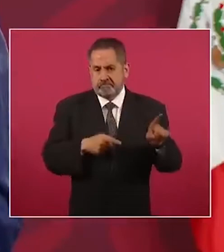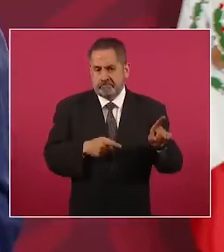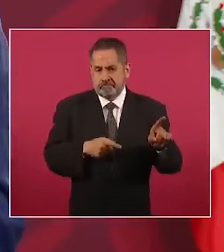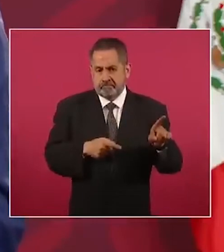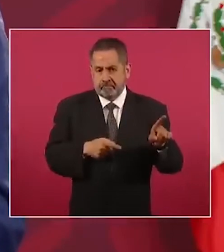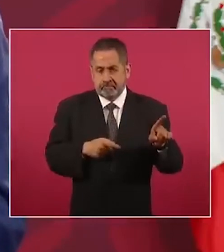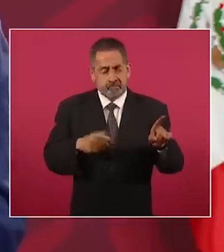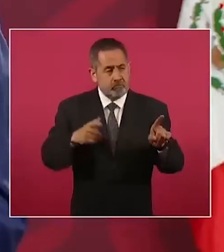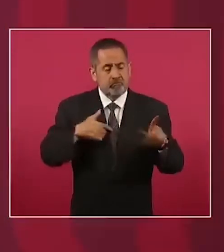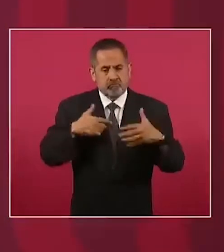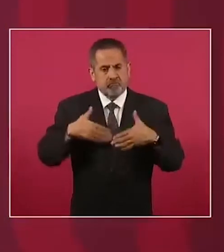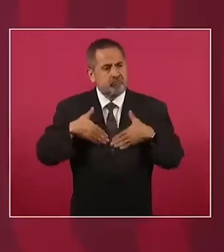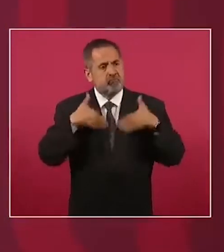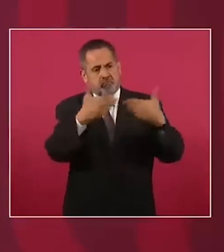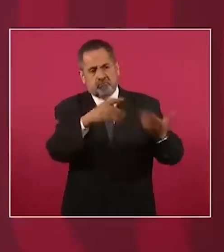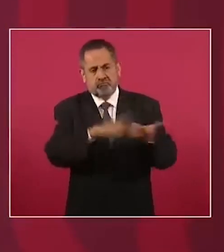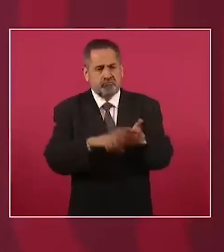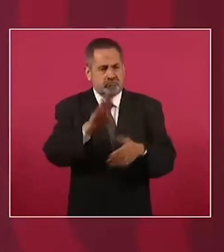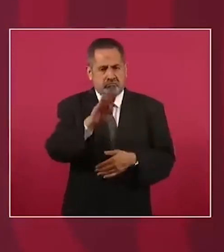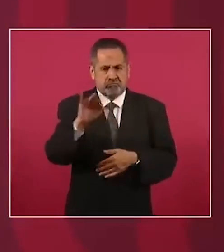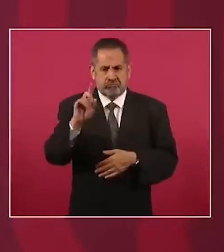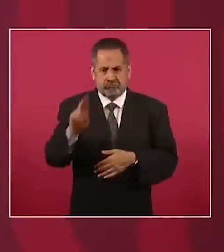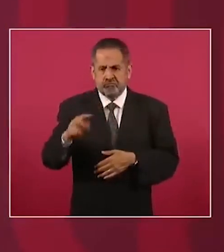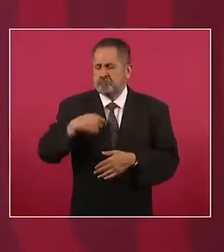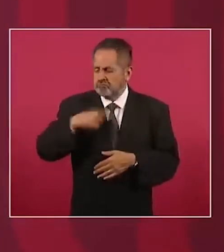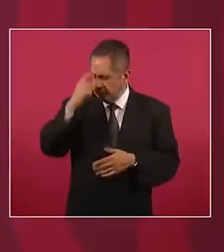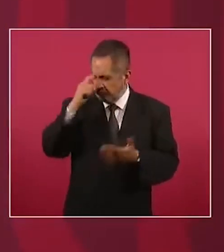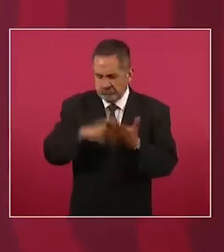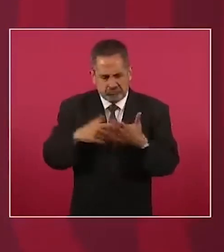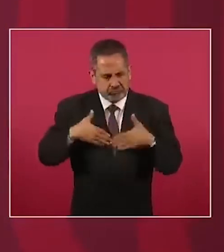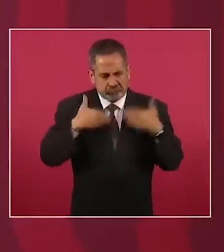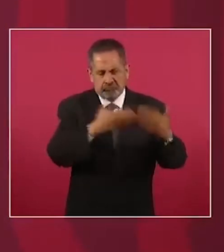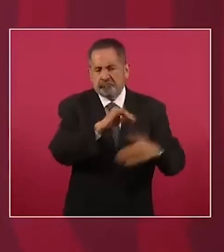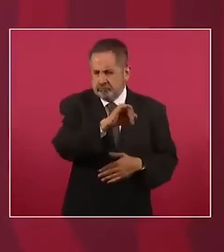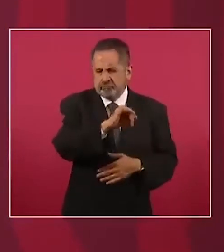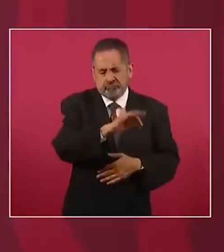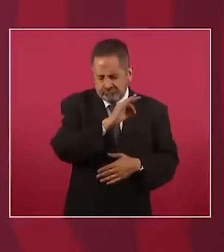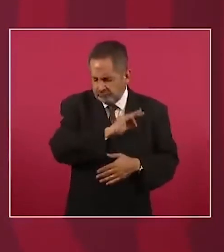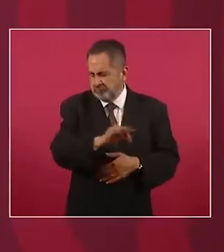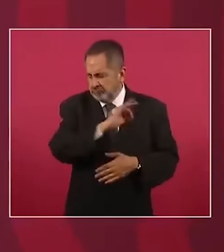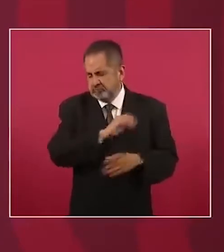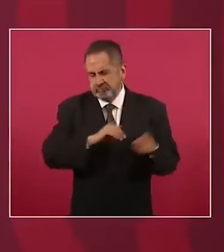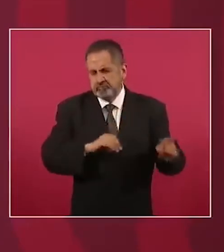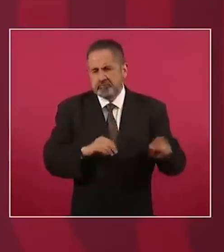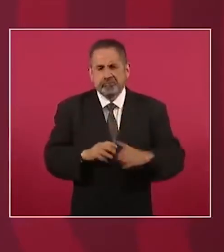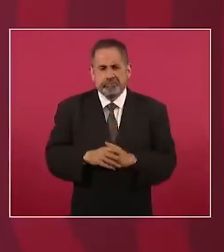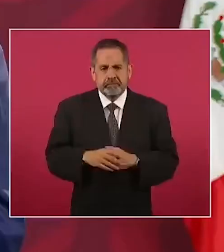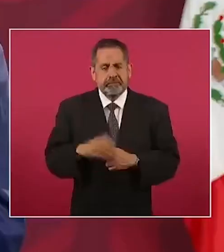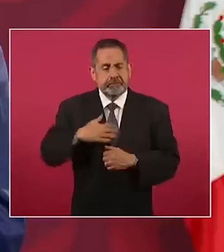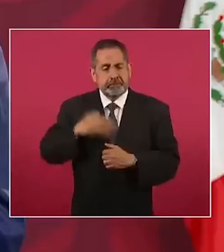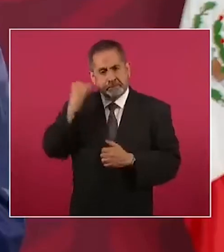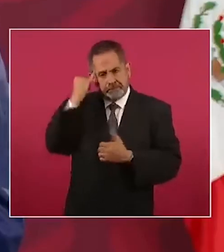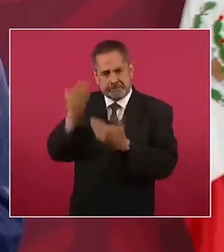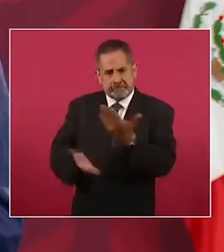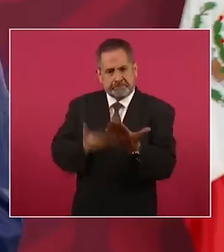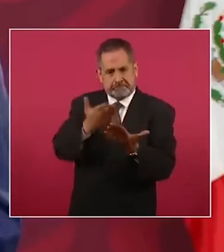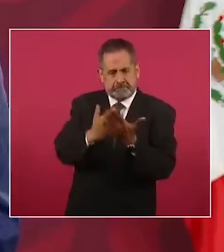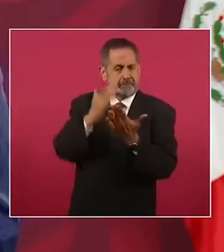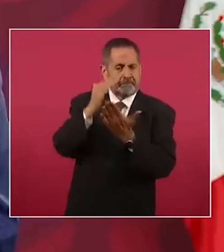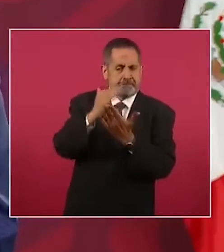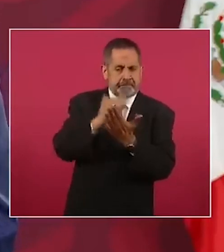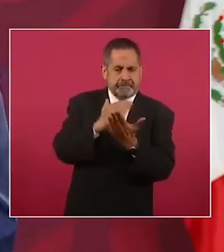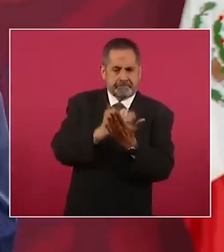yo no tengo mucha confianza del presidente de raiting mucha confianza y mi planteamiento va